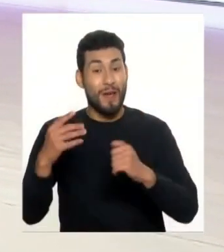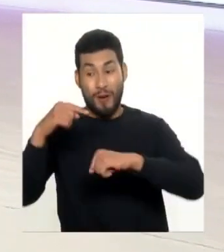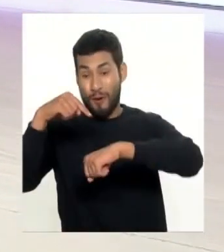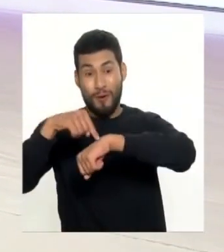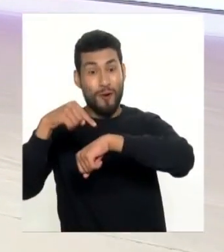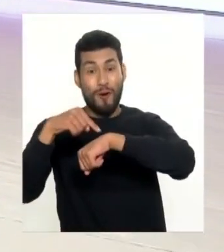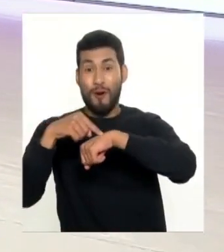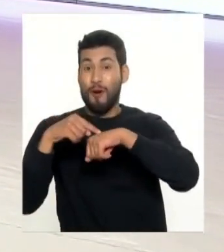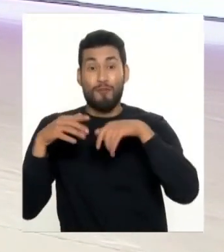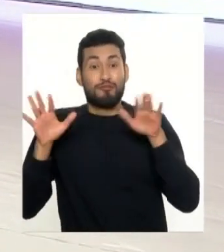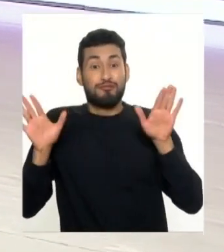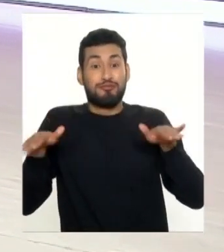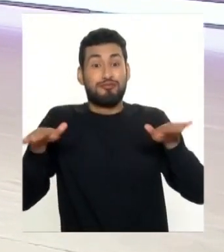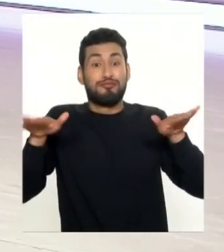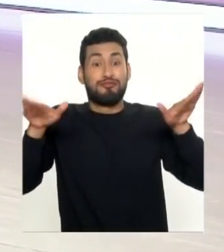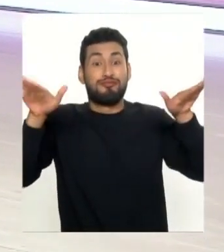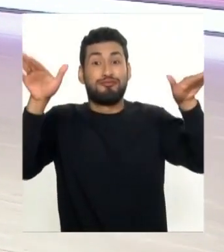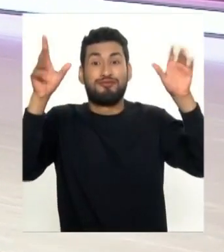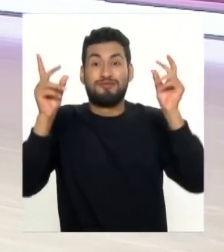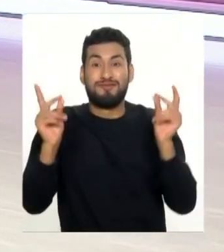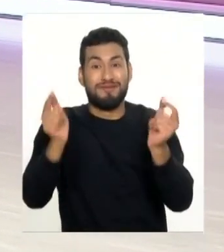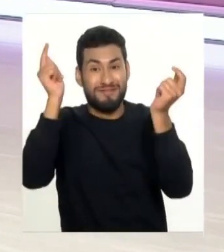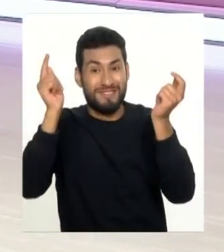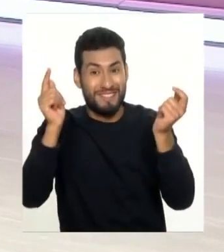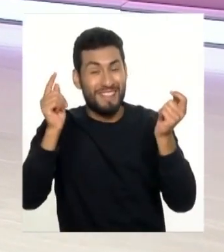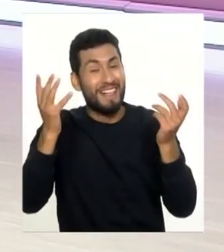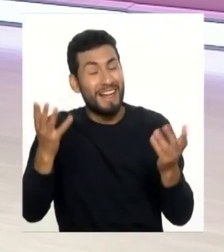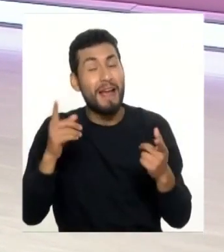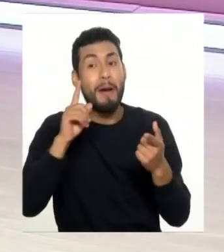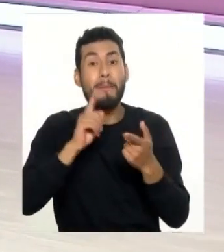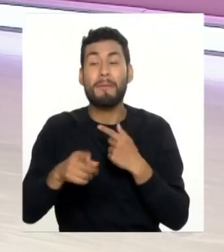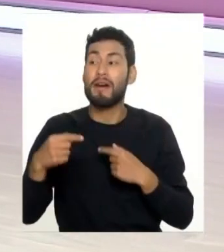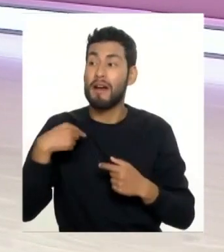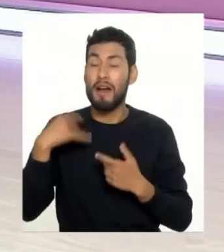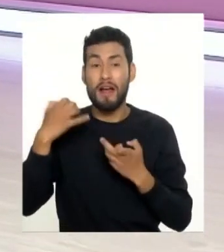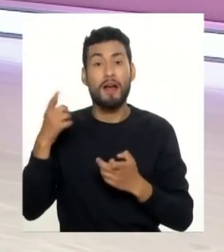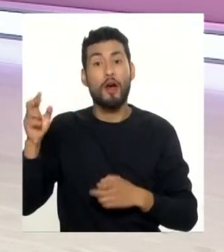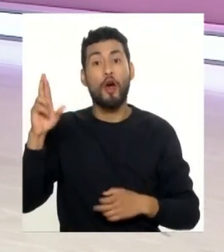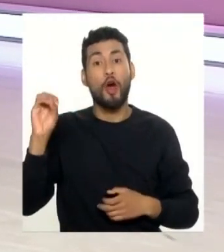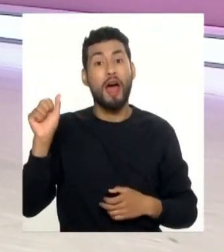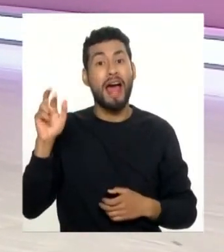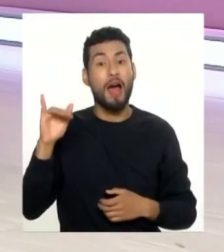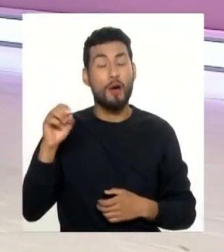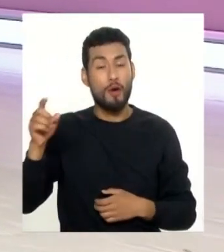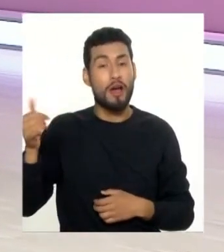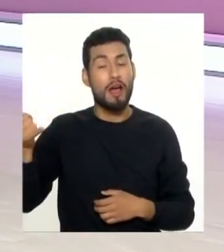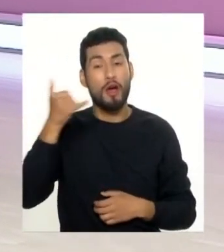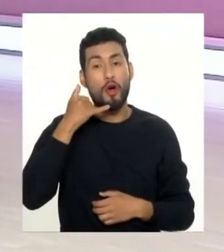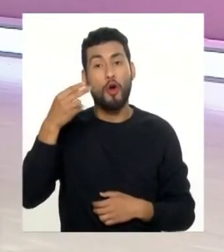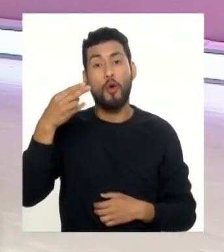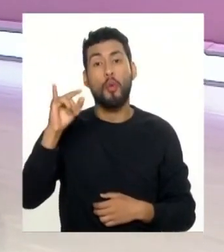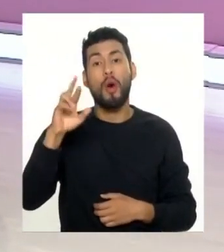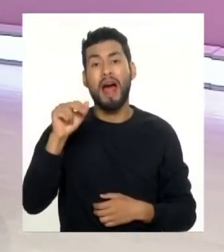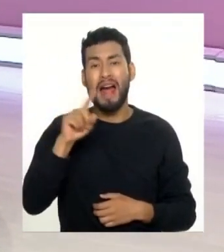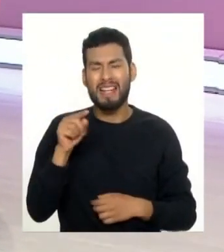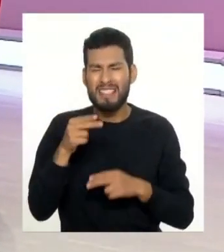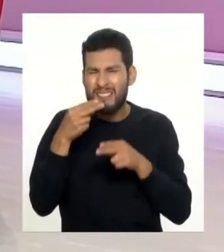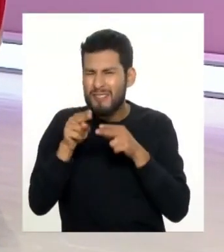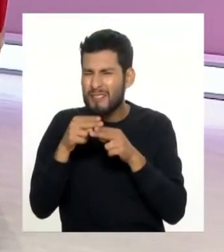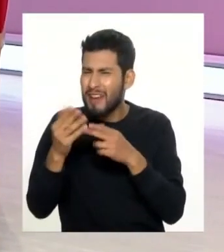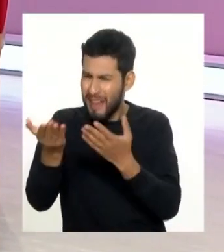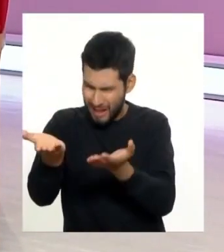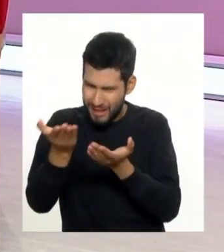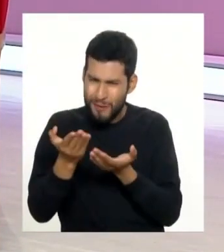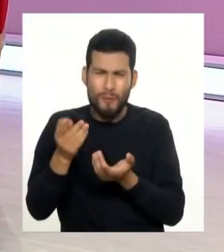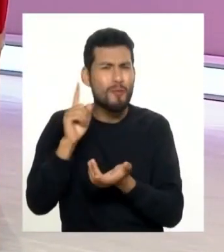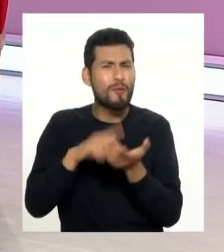Pasó el tiempo volando y no queremos dejar de atender a Rosario, que nos está llamando de Huaraz. Muy chiquito, Rosario. ¿Cómo estás? Adelante,